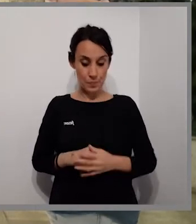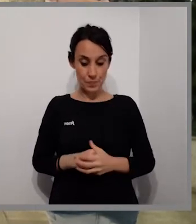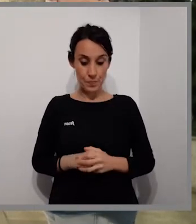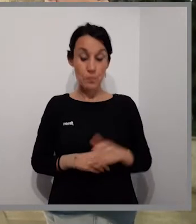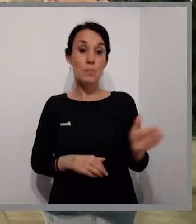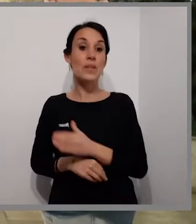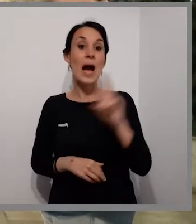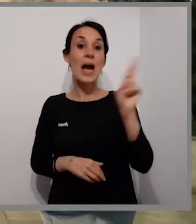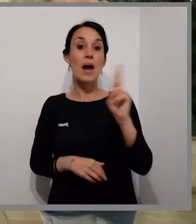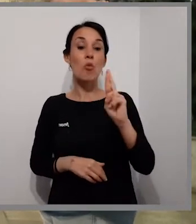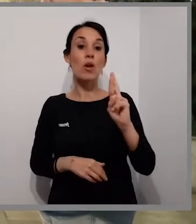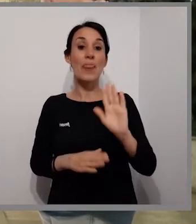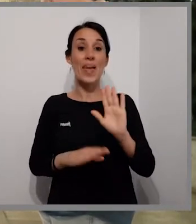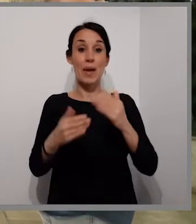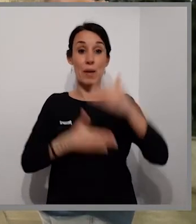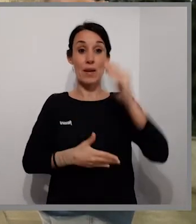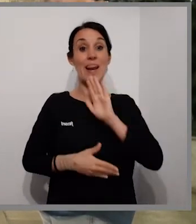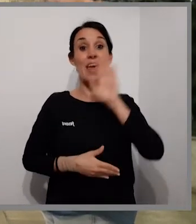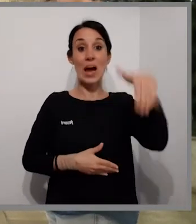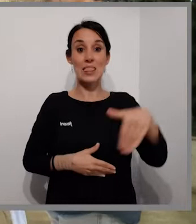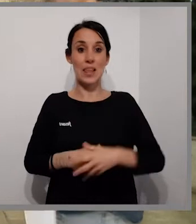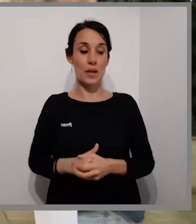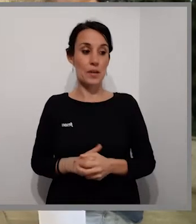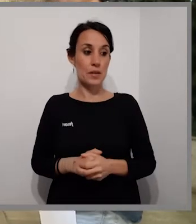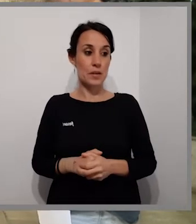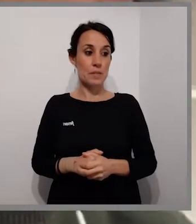Donem pas ara a Ramon Ferrando, de Levante, el Mercantil Valenciano.